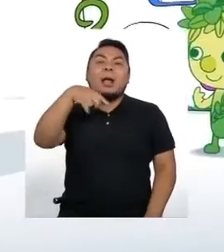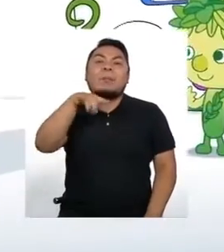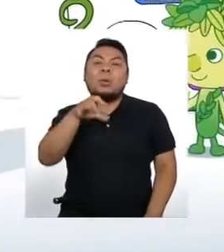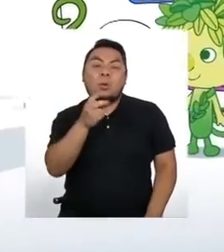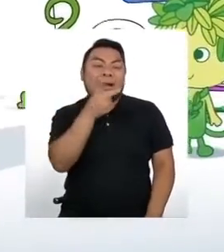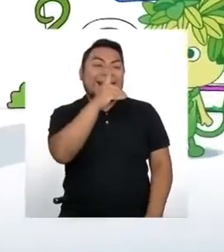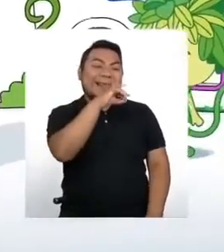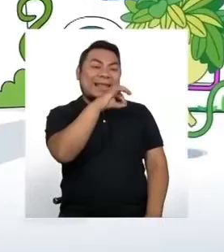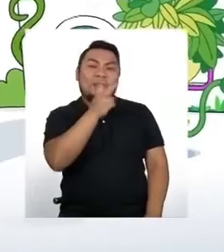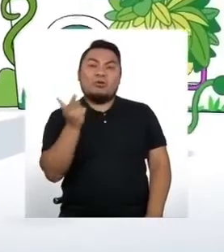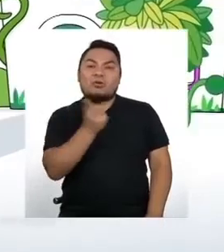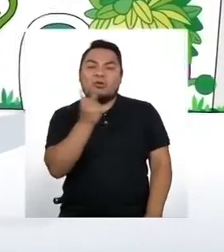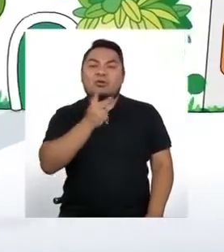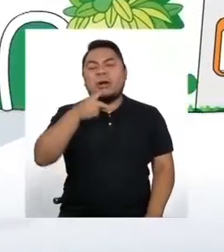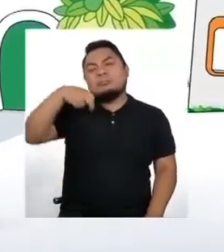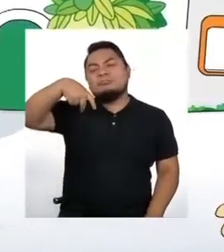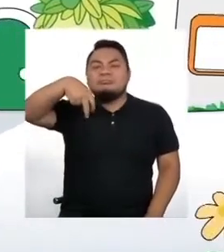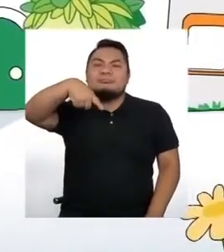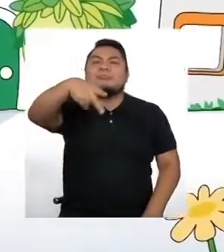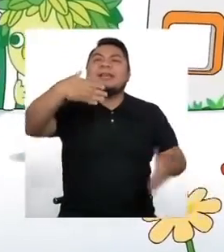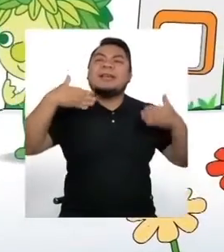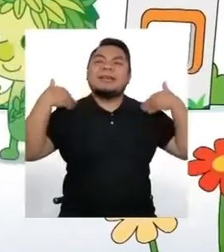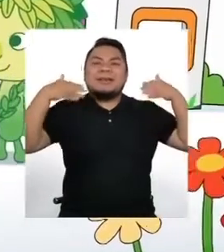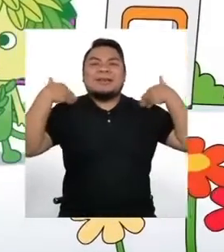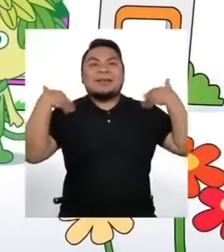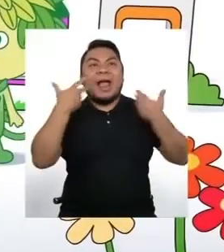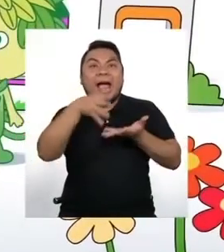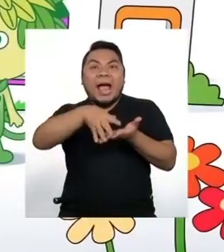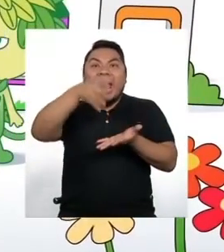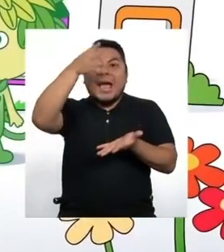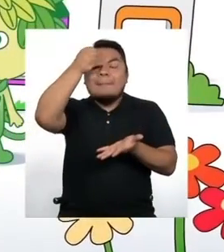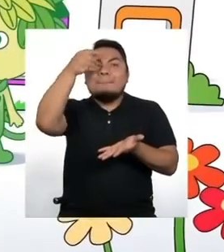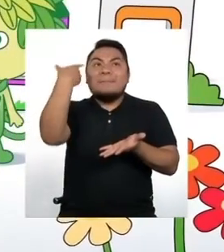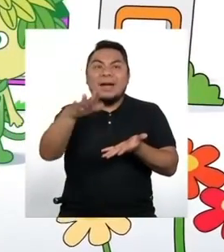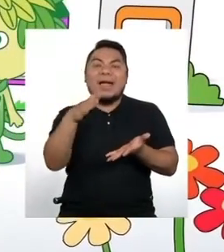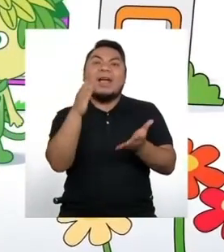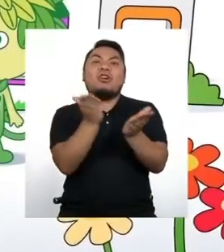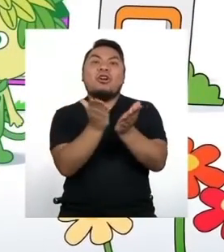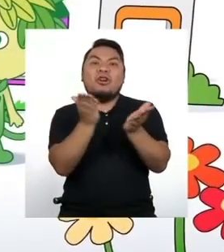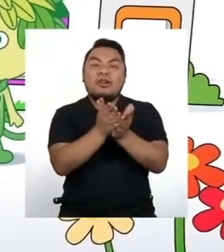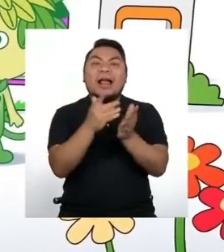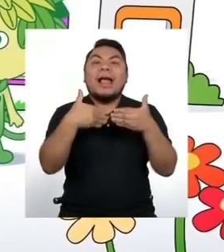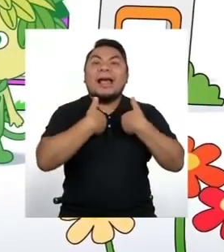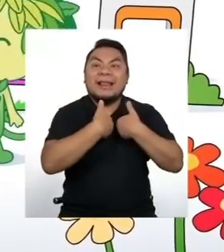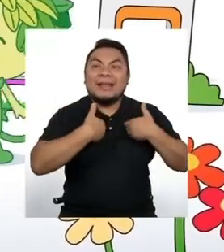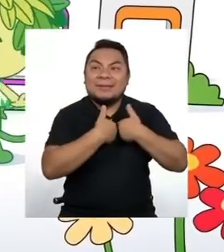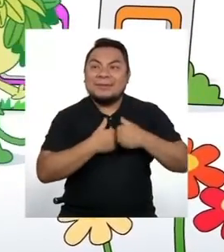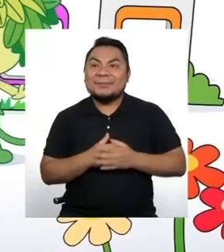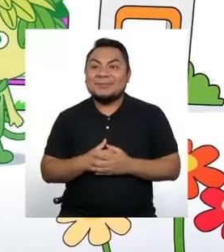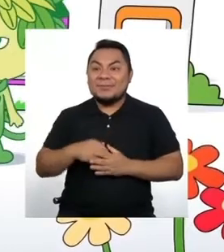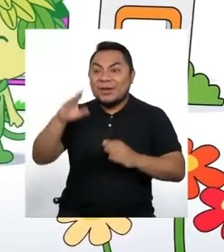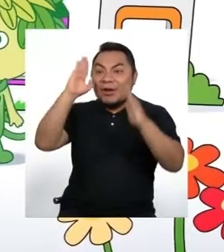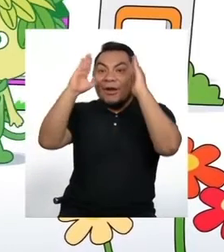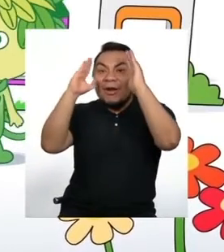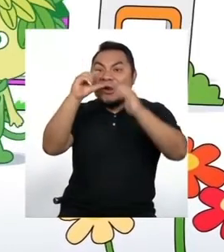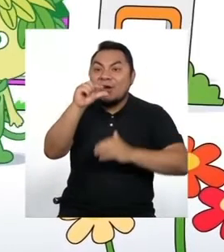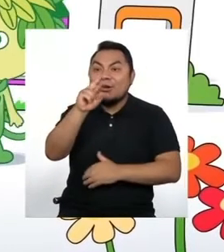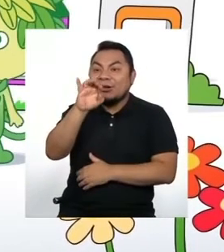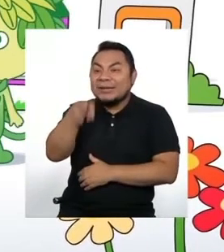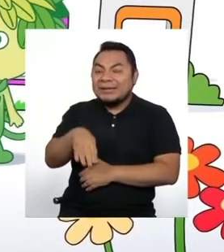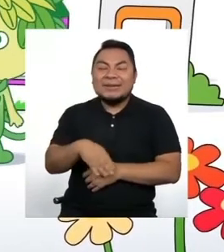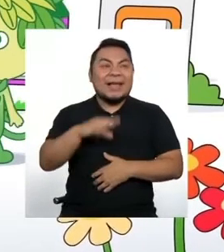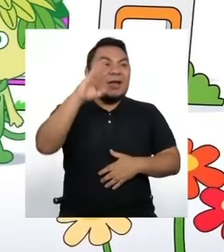colocar la tapa a una caja, dile Muy bien mi amor, terminaste de tapar todas las